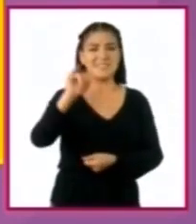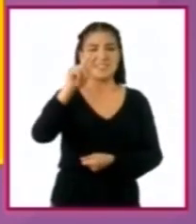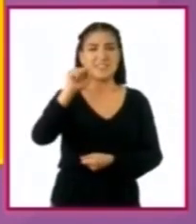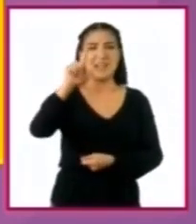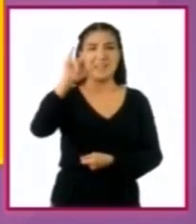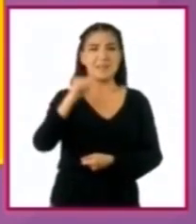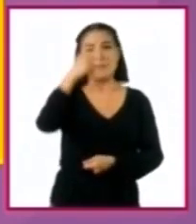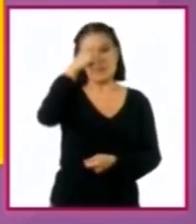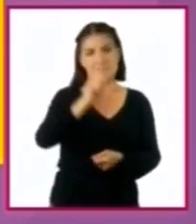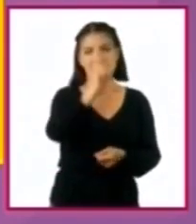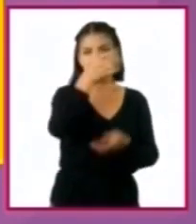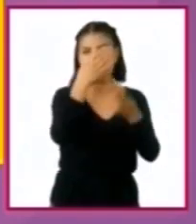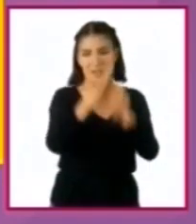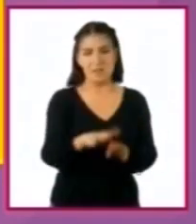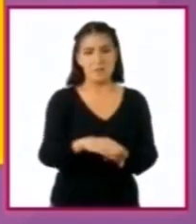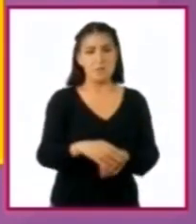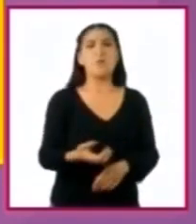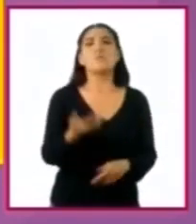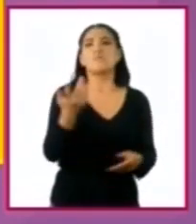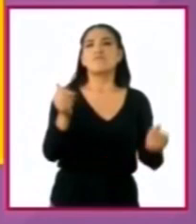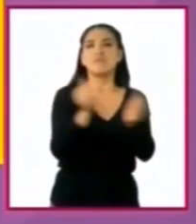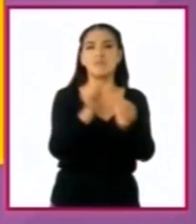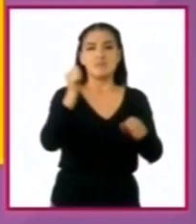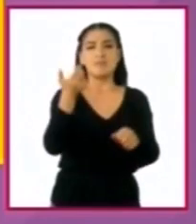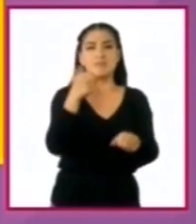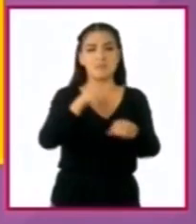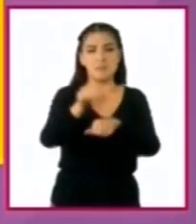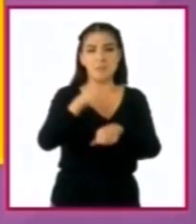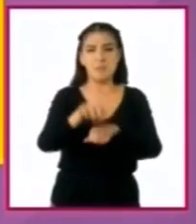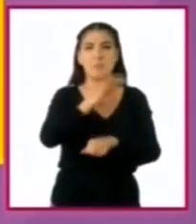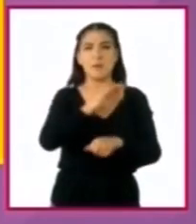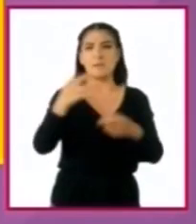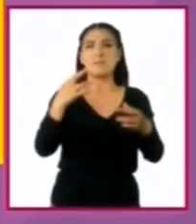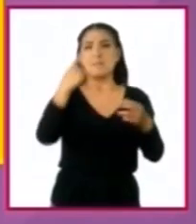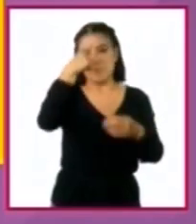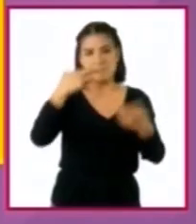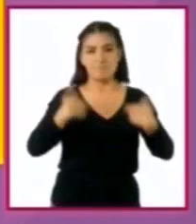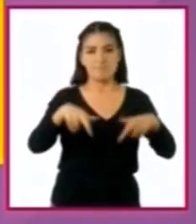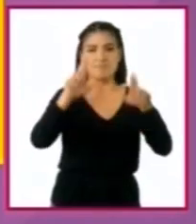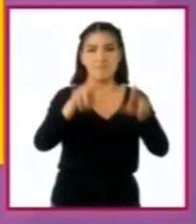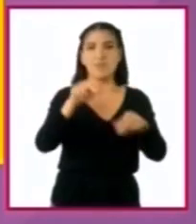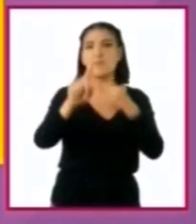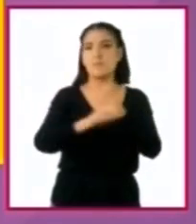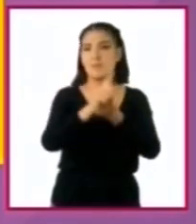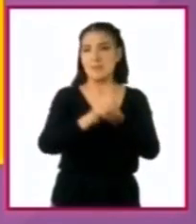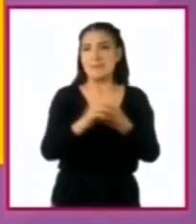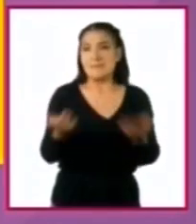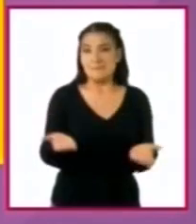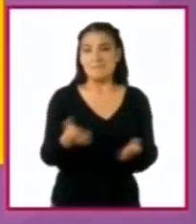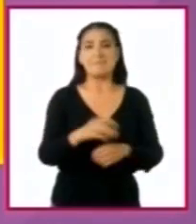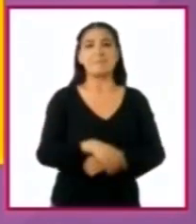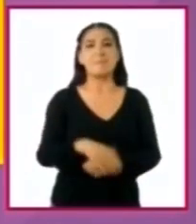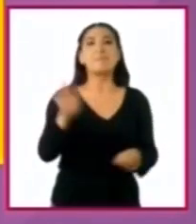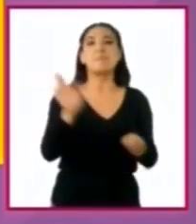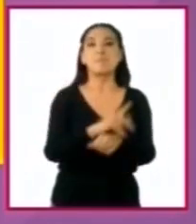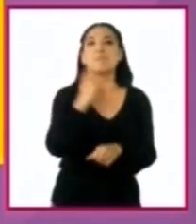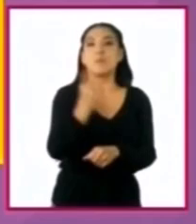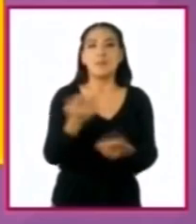banco? ¿Con qué tipo de números se pueden representar las cantidades del problema? ¿Por